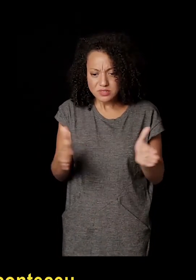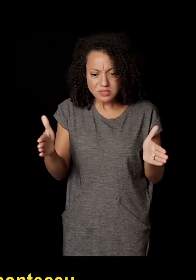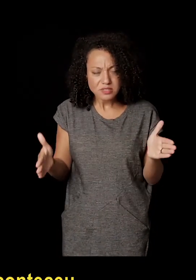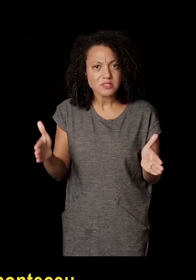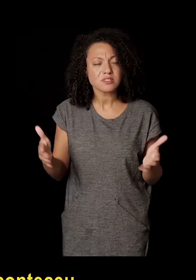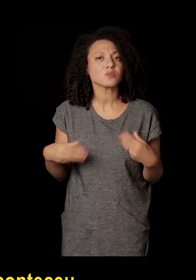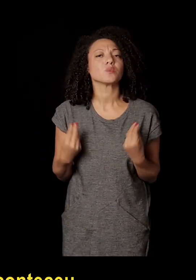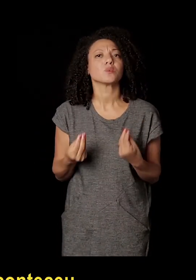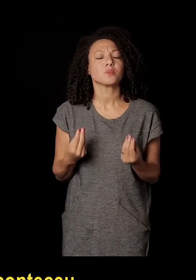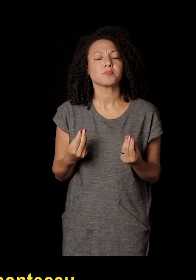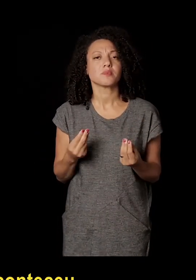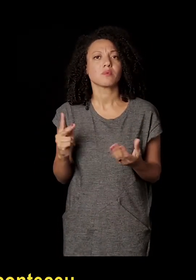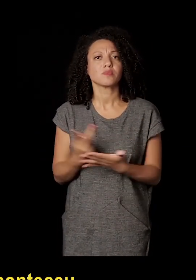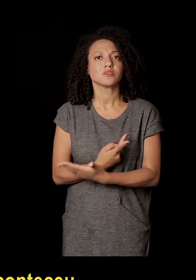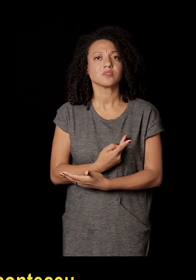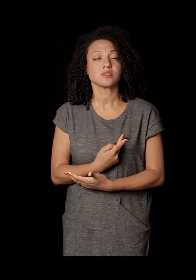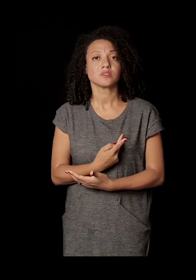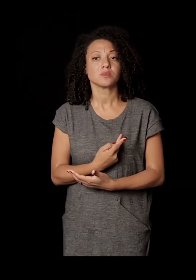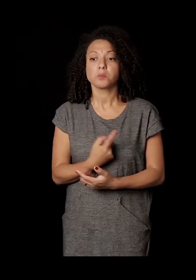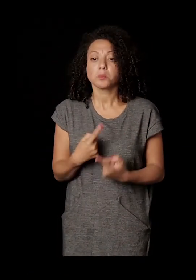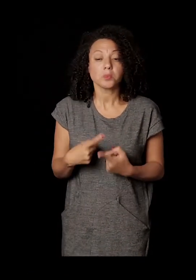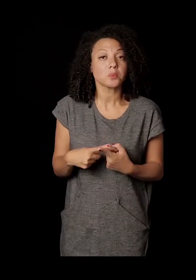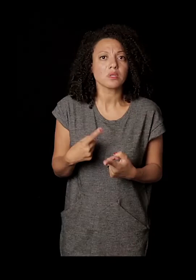ahí, cómo fue, en qué lugar fue.